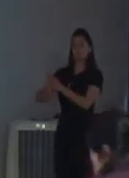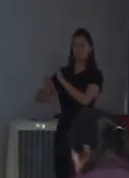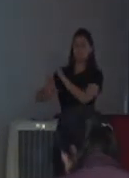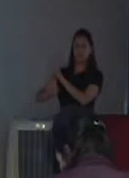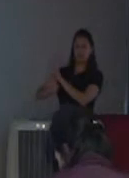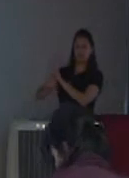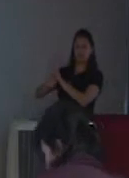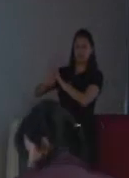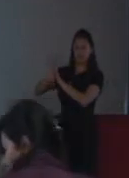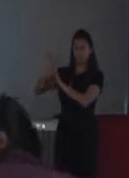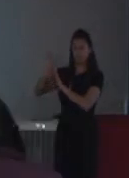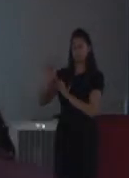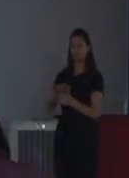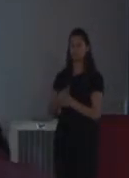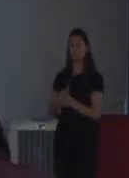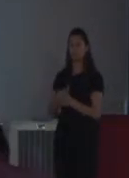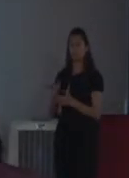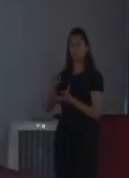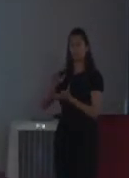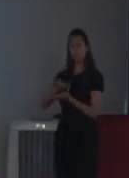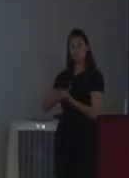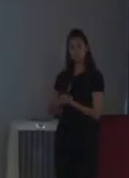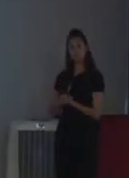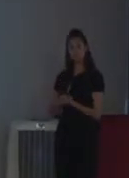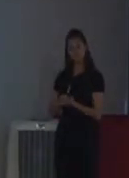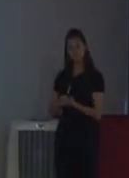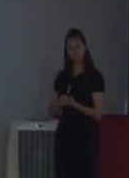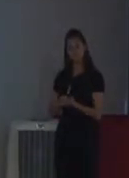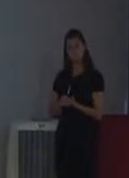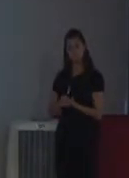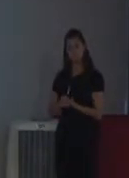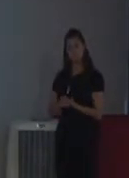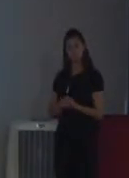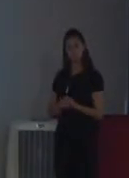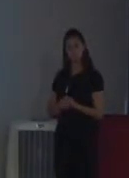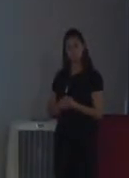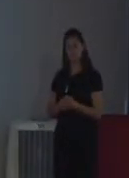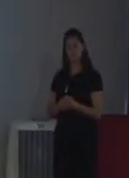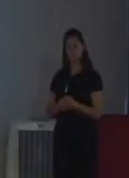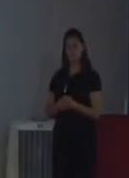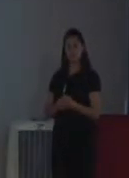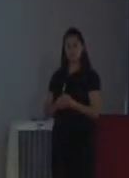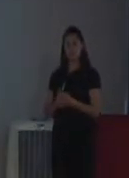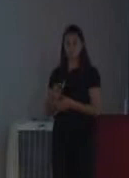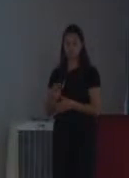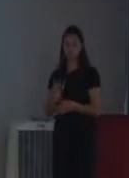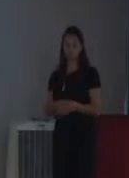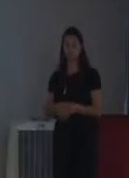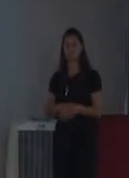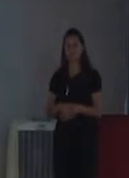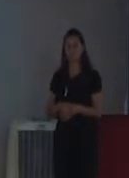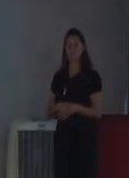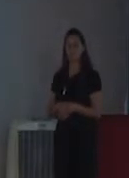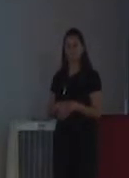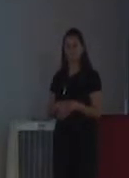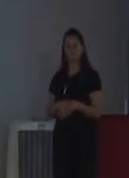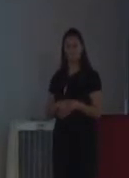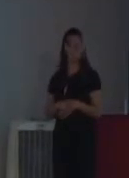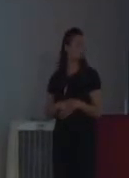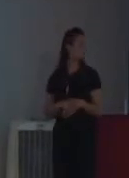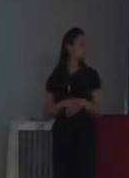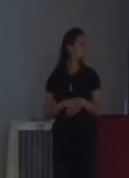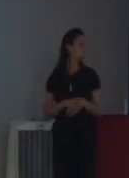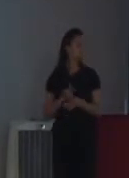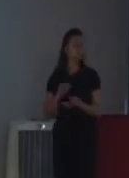de ideas se da bajo unos estamentos en materia social. ¿Sí? Entonces, lo que